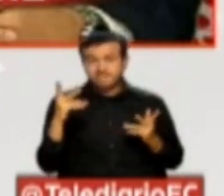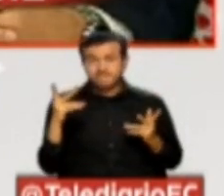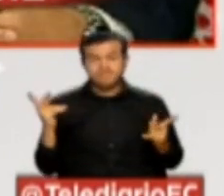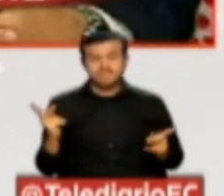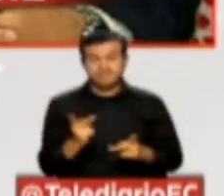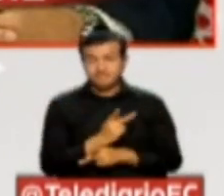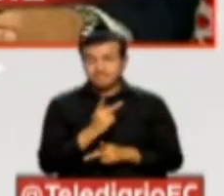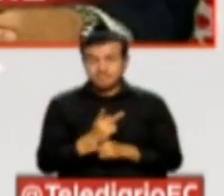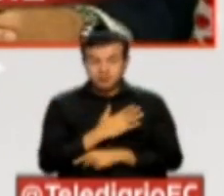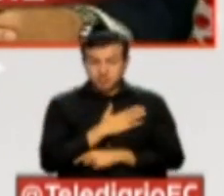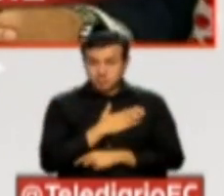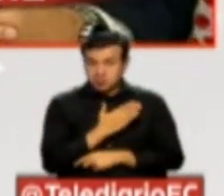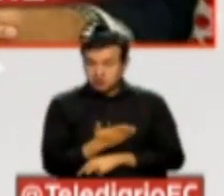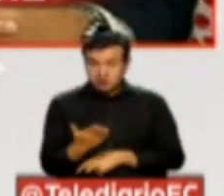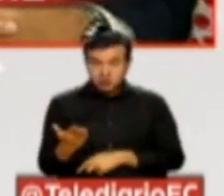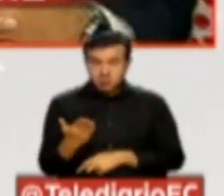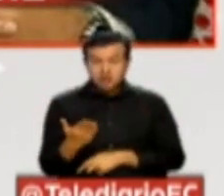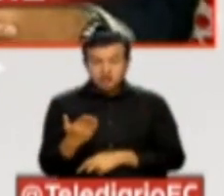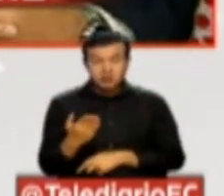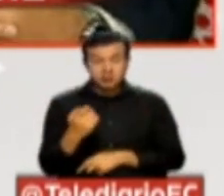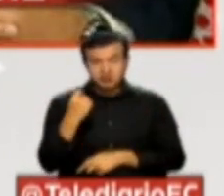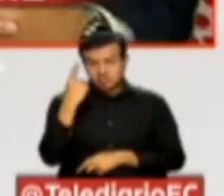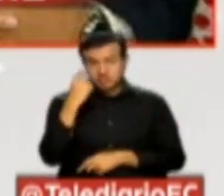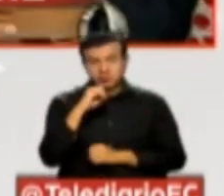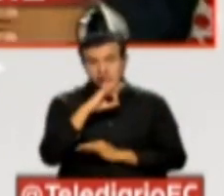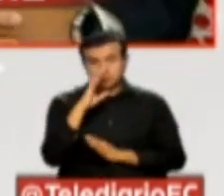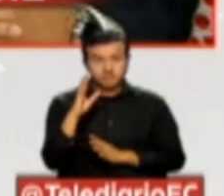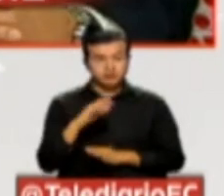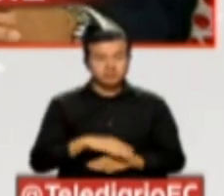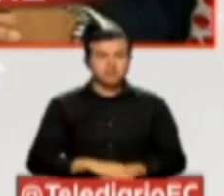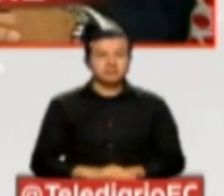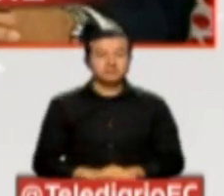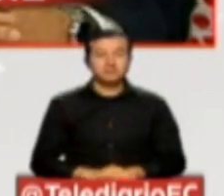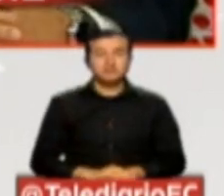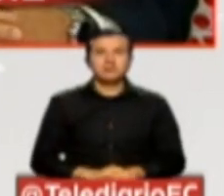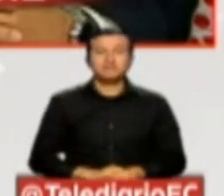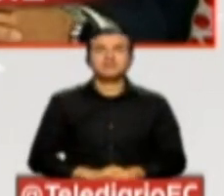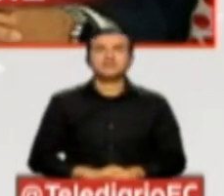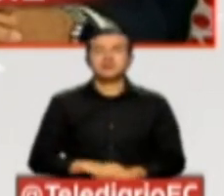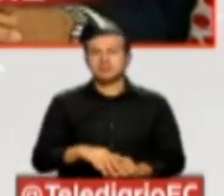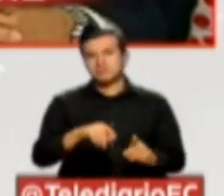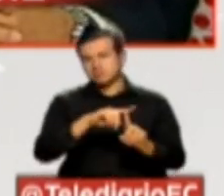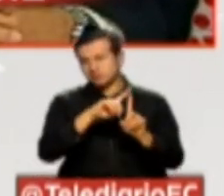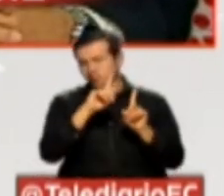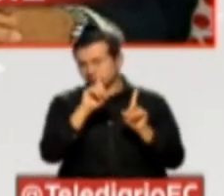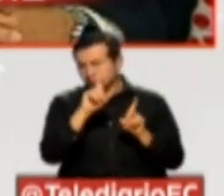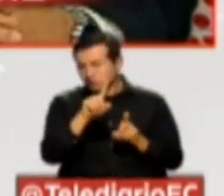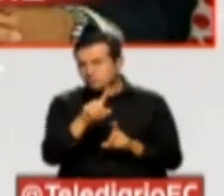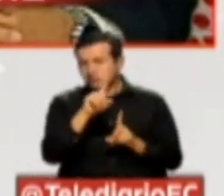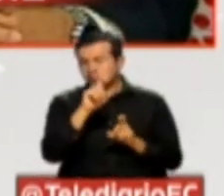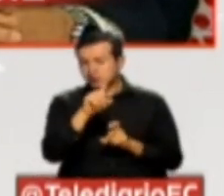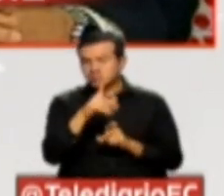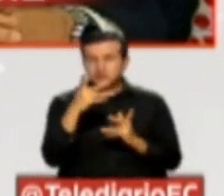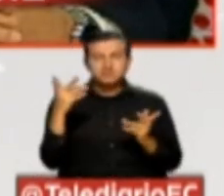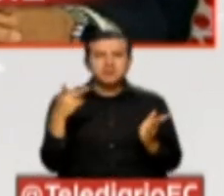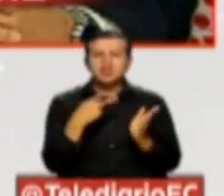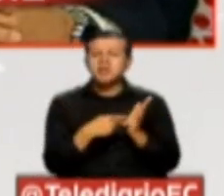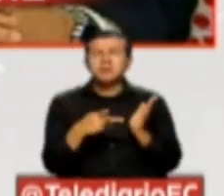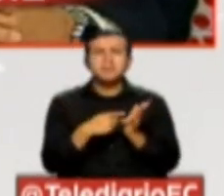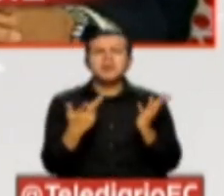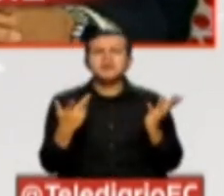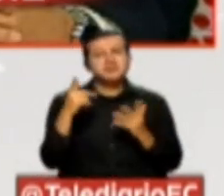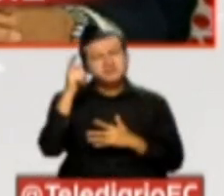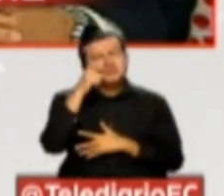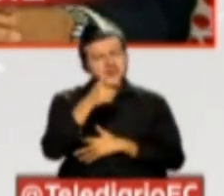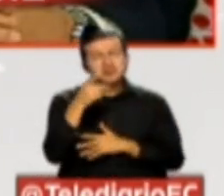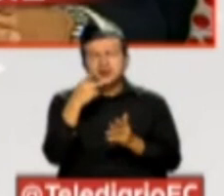provoca desconfianza. Es lo puntualmente, que doctor de dejar Ulloa, como precedente. Permítame, puntualmente, ¿qué fue lo que ocurrió en la